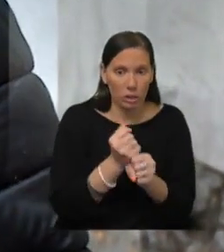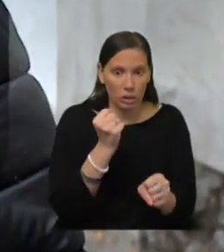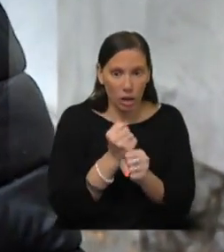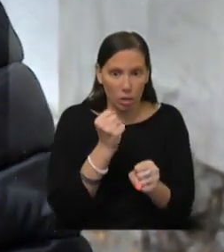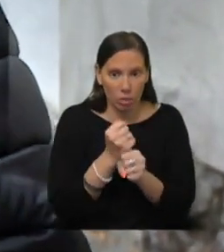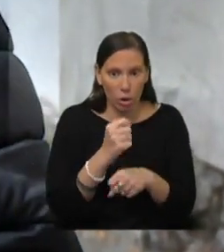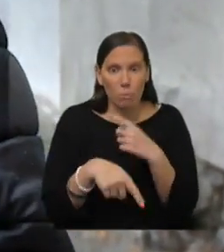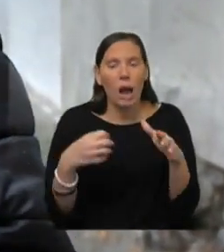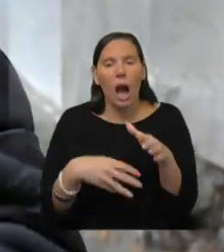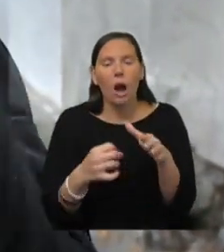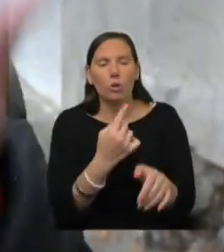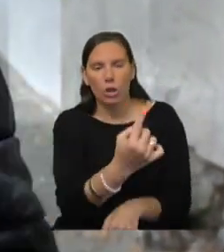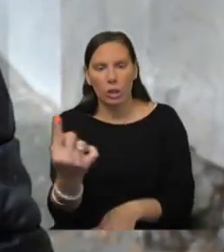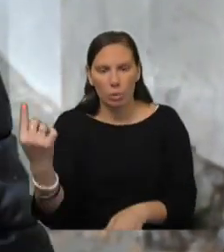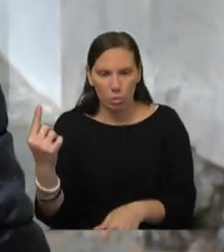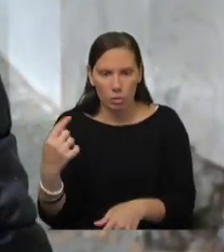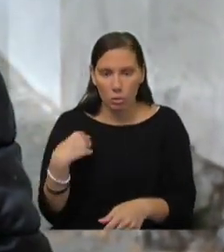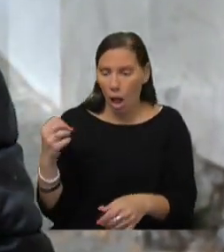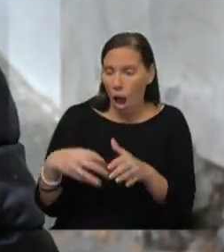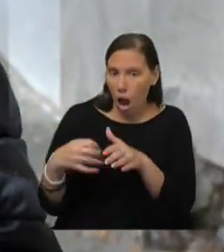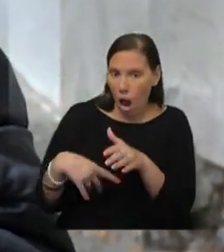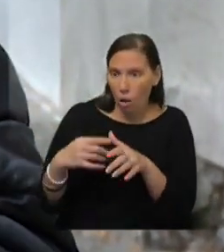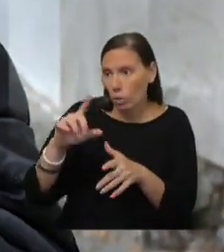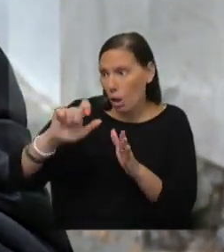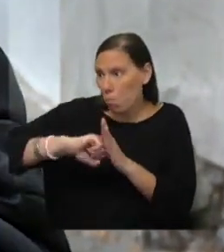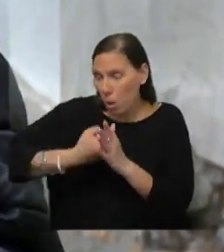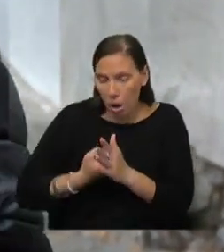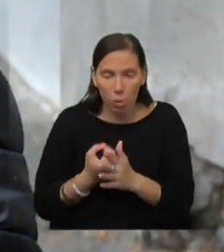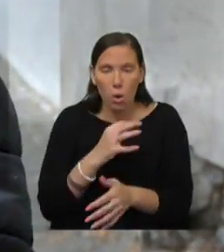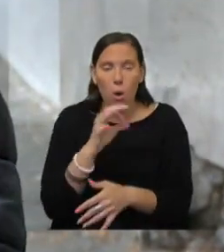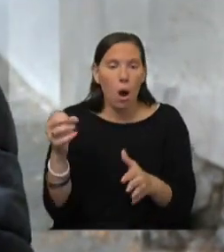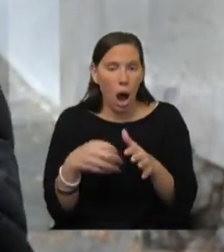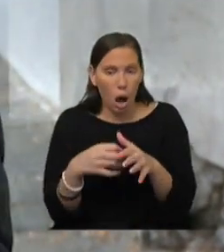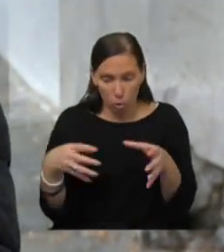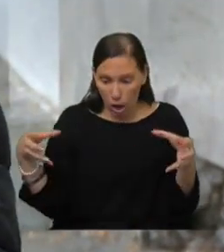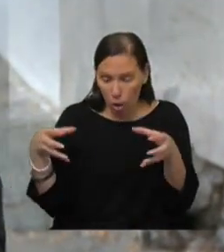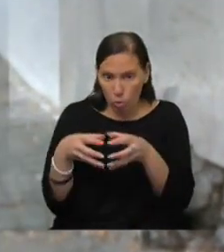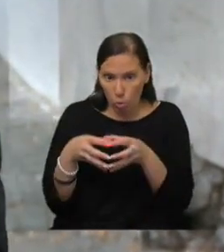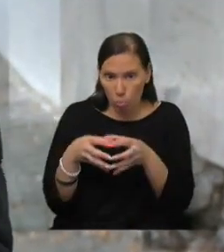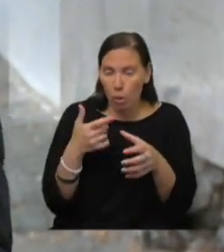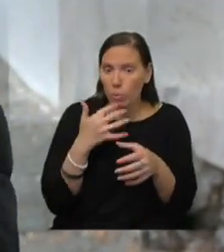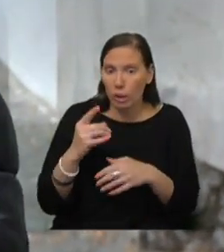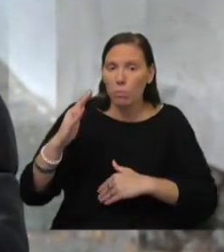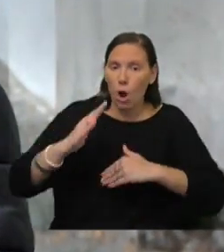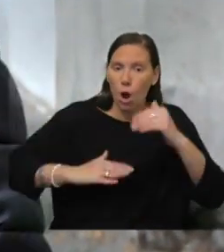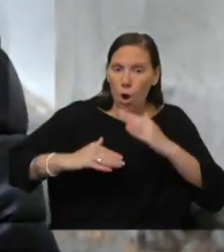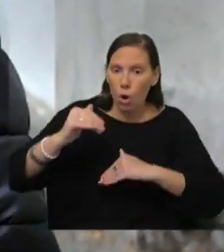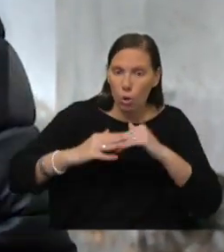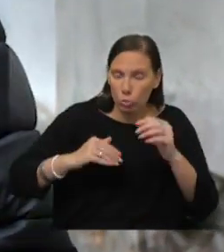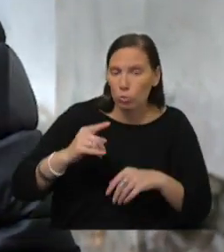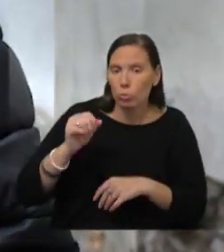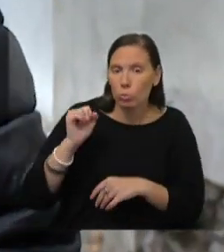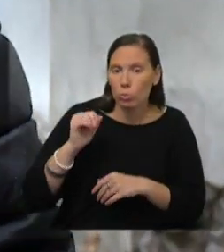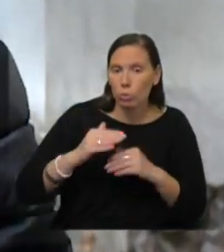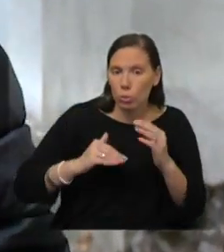ahorro individual ahora el ahorro que pueda tener una persona en un banco el ahorro que puedan tener colectivo Como por ejemplo la construcción que tiene foser que si